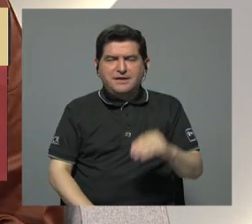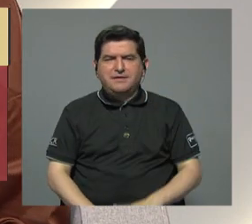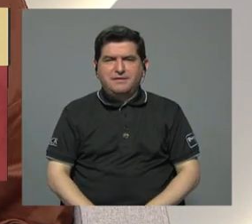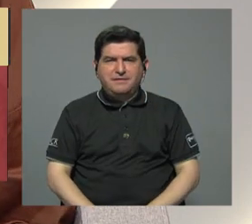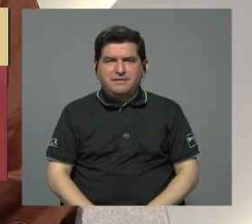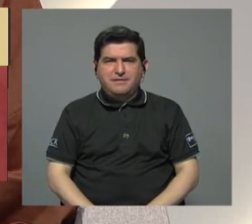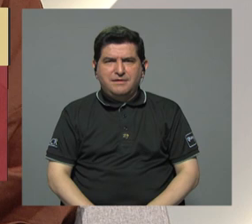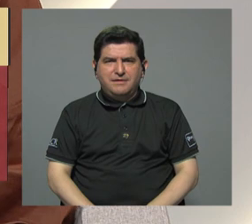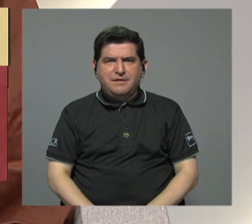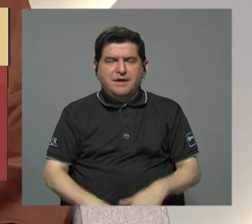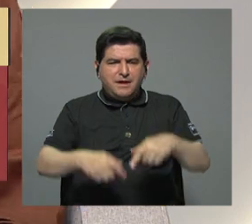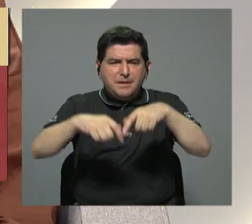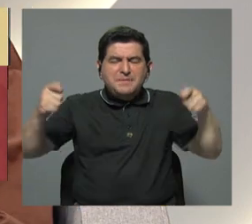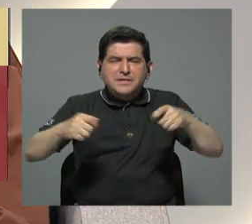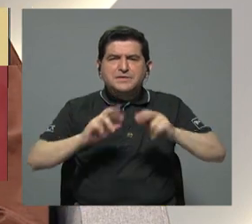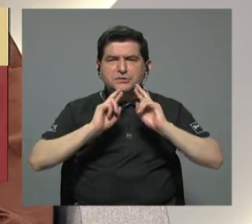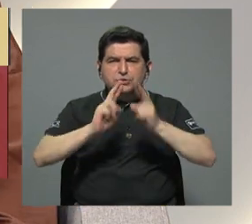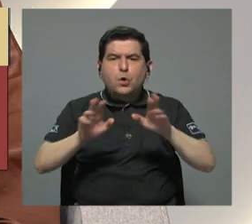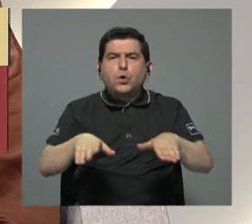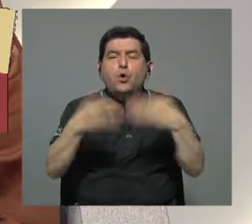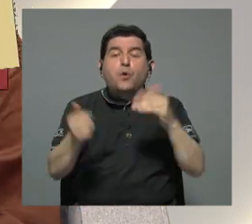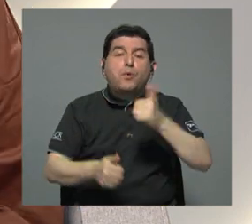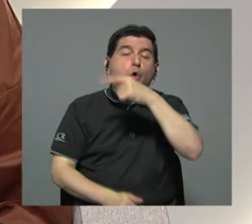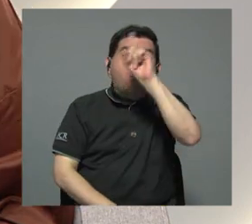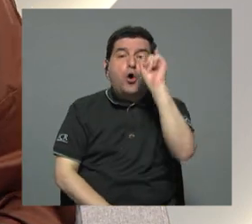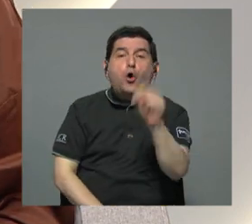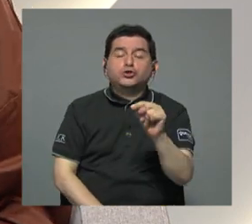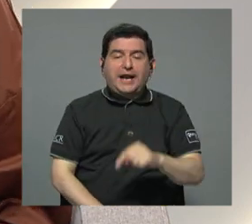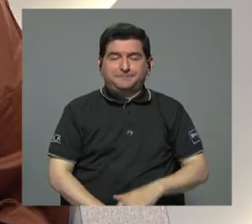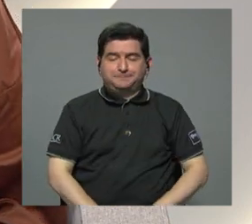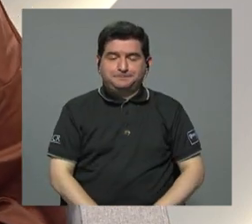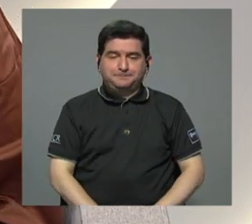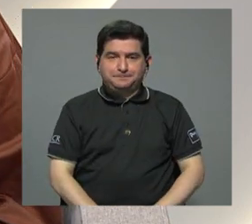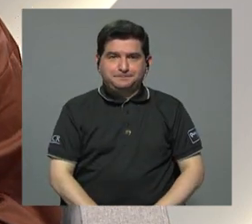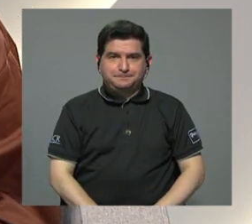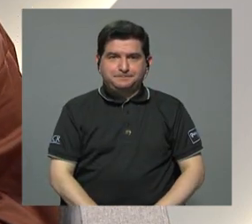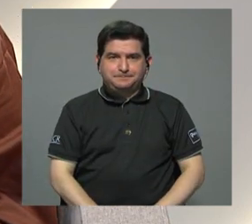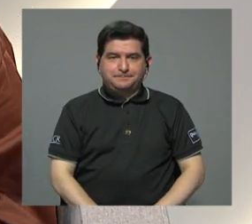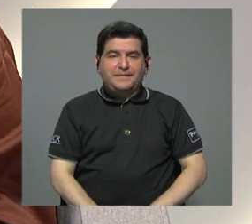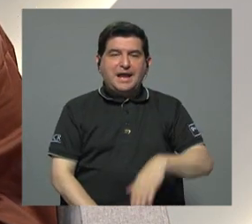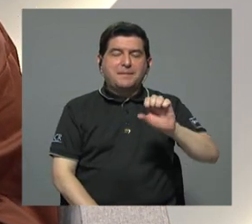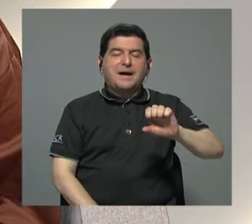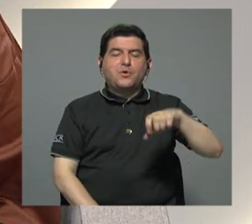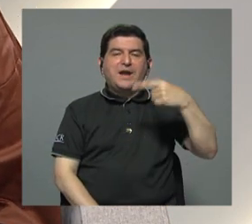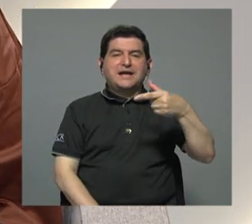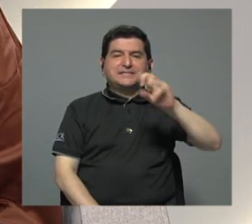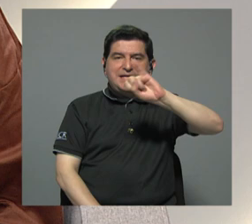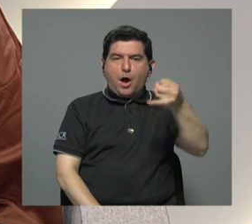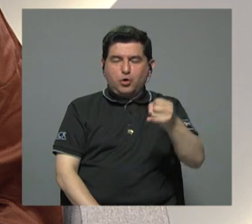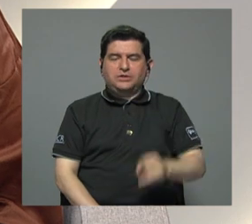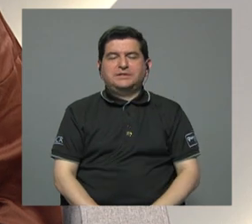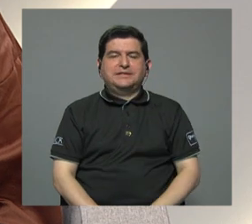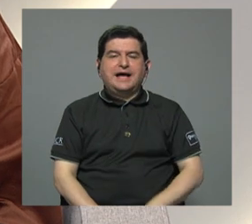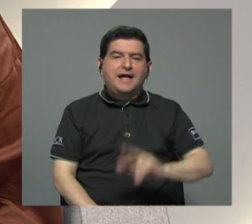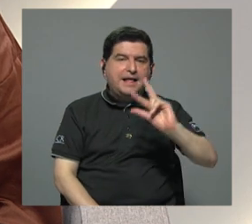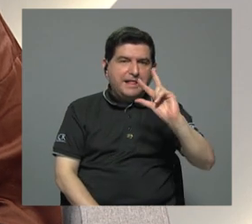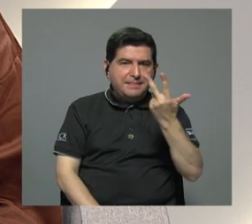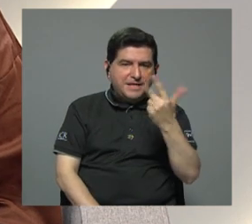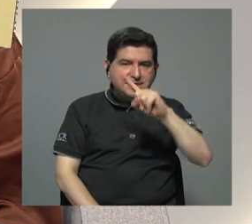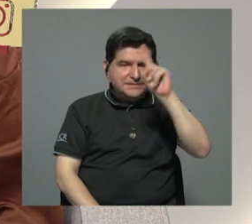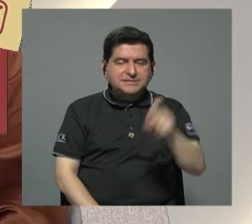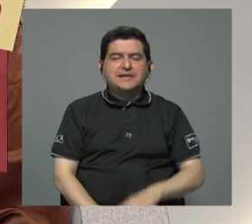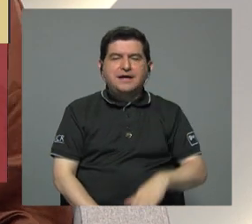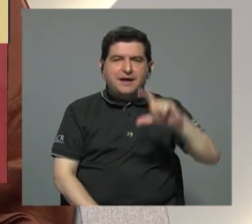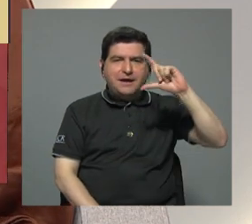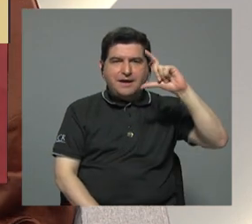van a medir los resultados esa es otra pregunta de emmanuel garcía j vamos a ver la tercera consulta